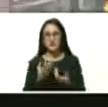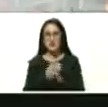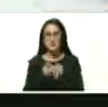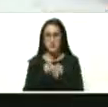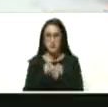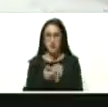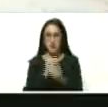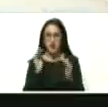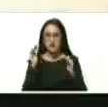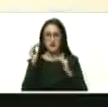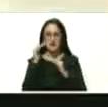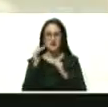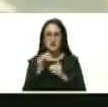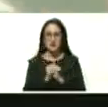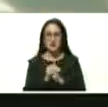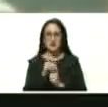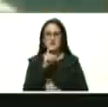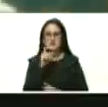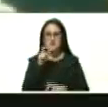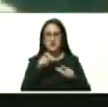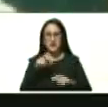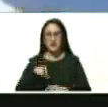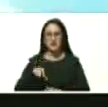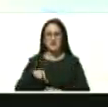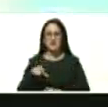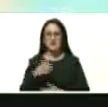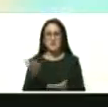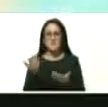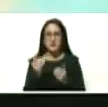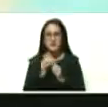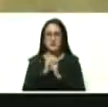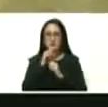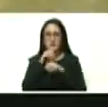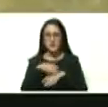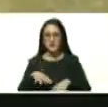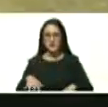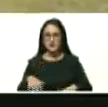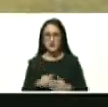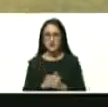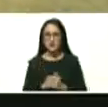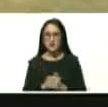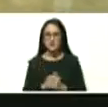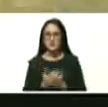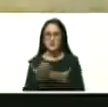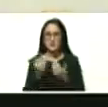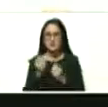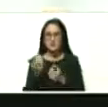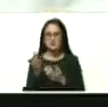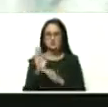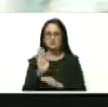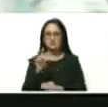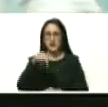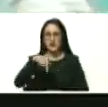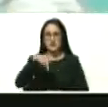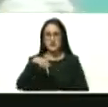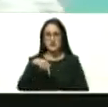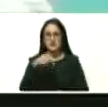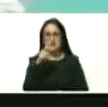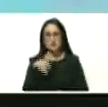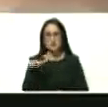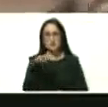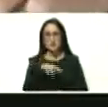y atender a quien lo necesita. Pedimos sus bendiciones, invocamos su presencia para que el